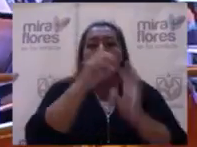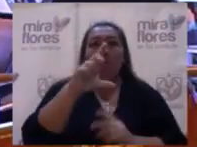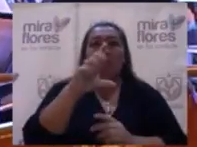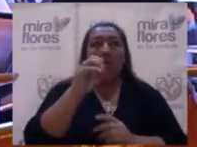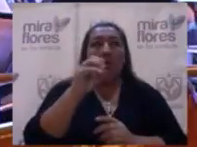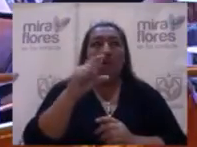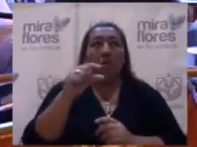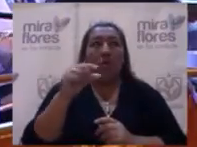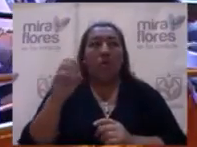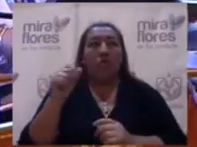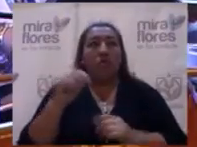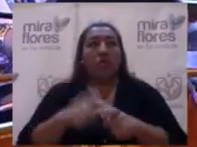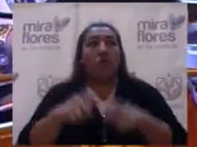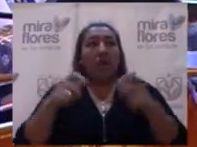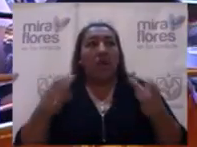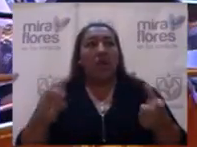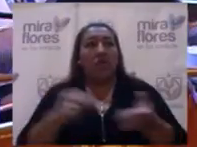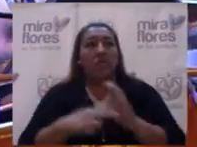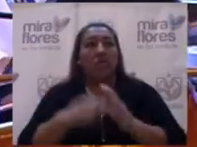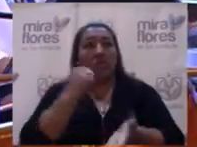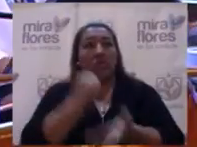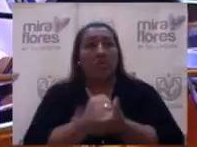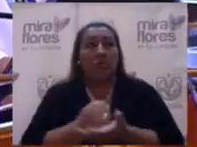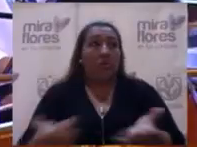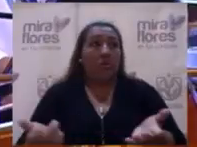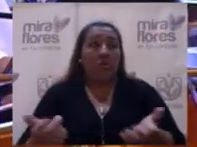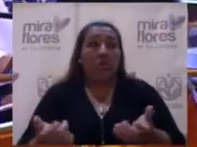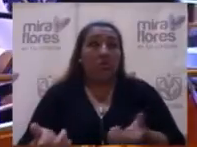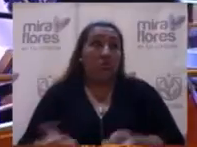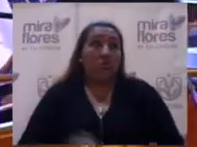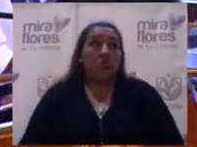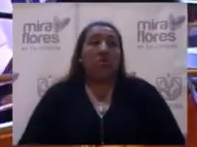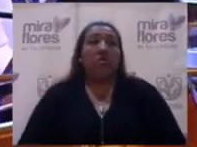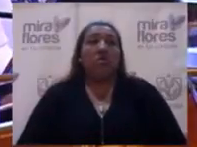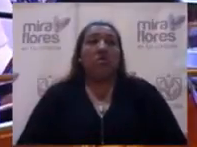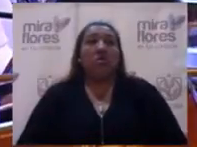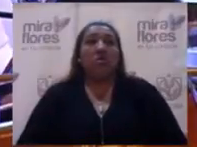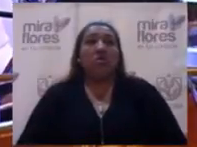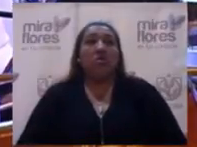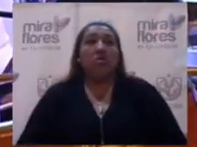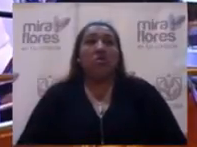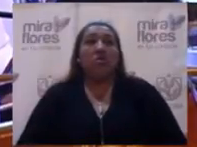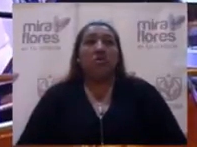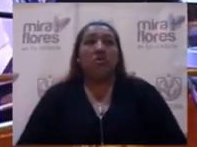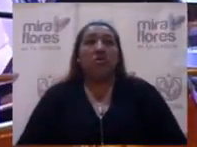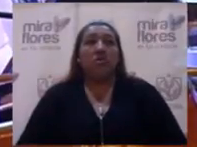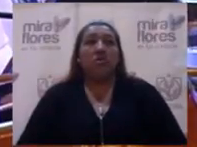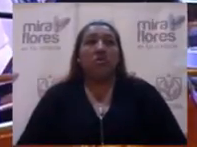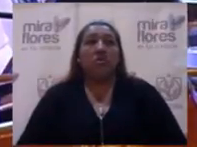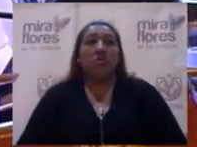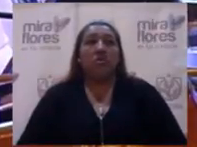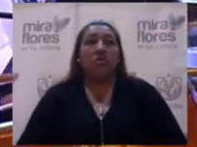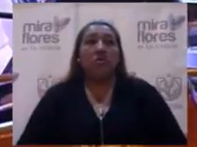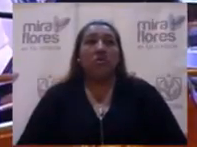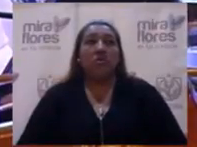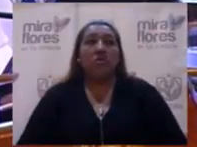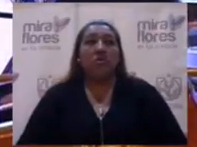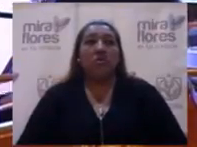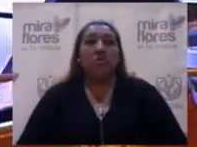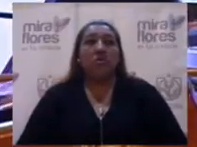cancha. Así se aprobó por mayoría, lo cual yo sí estoy en desacuerdo con la publicidad que se va a colocar ahí, sobre